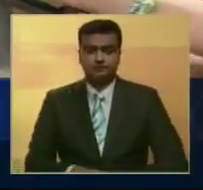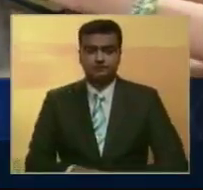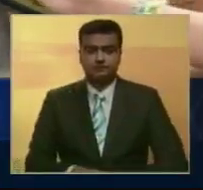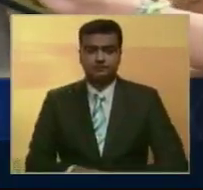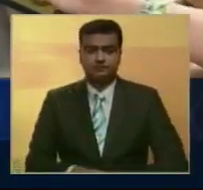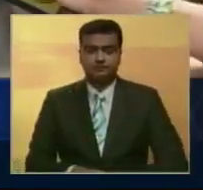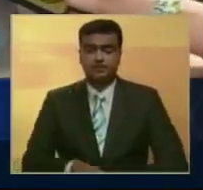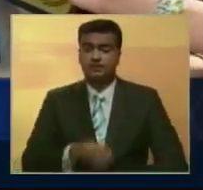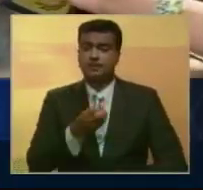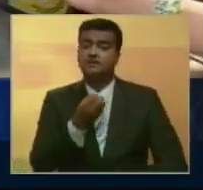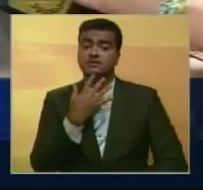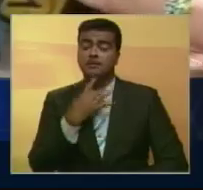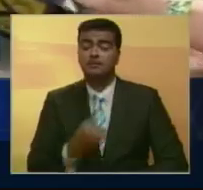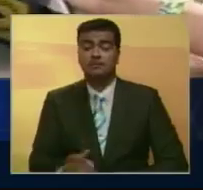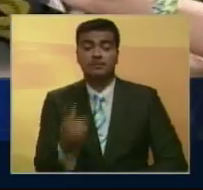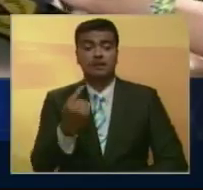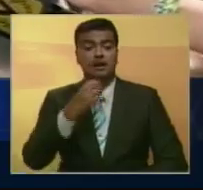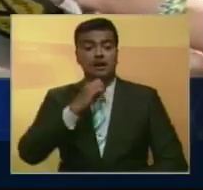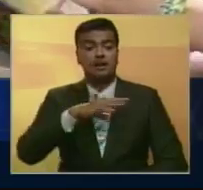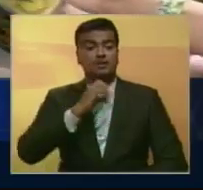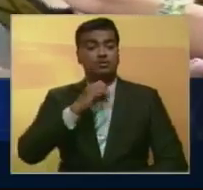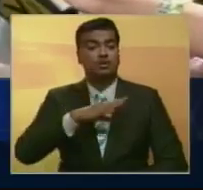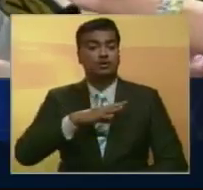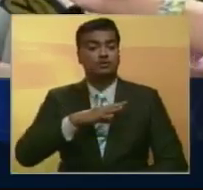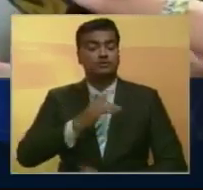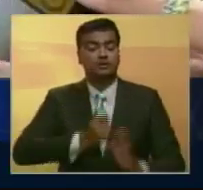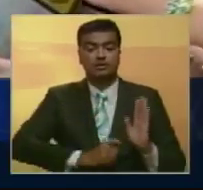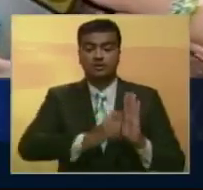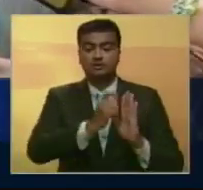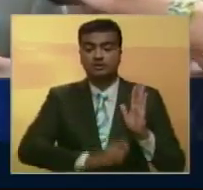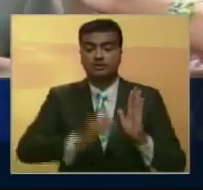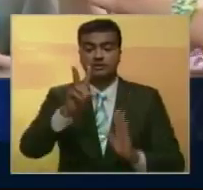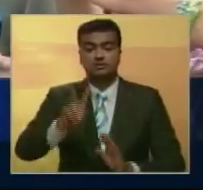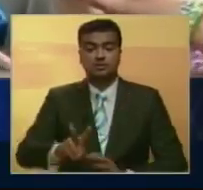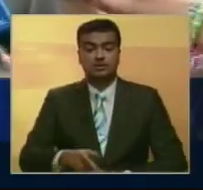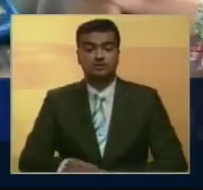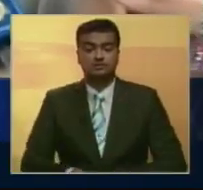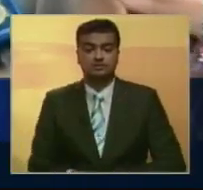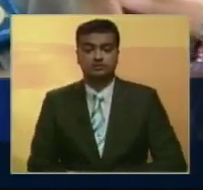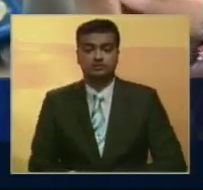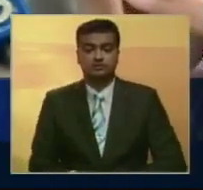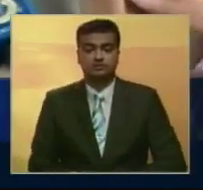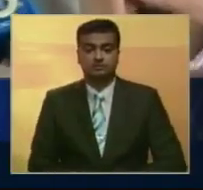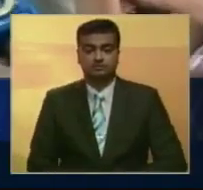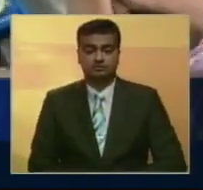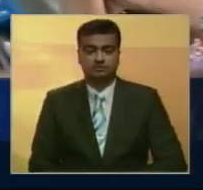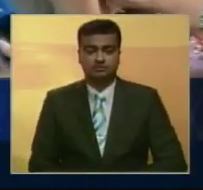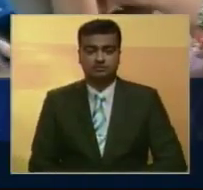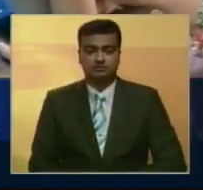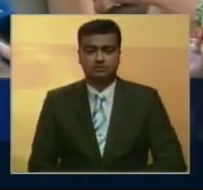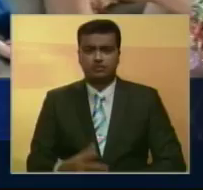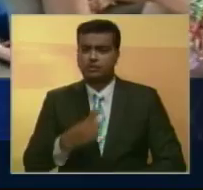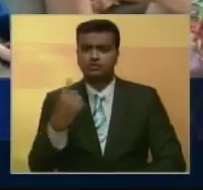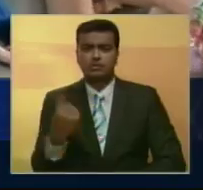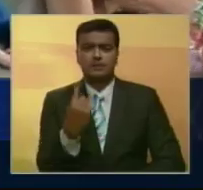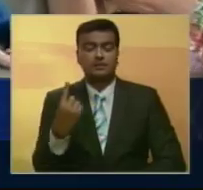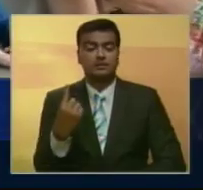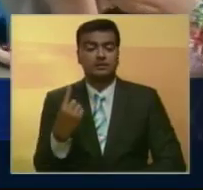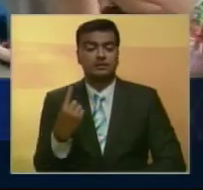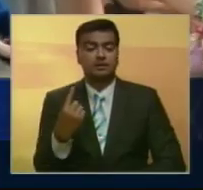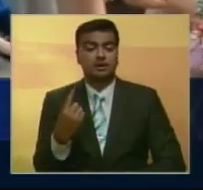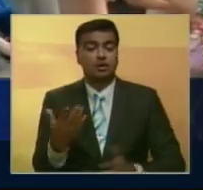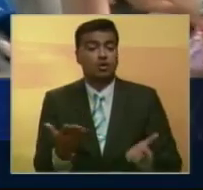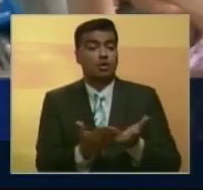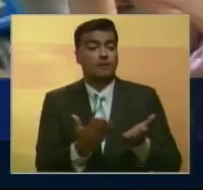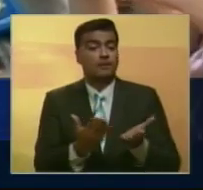Se beneficiarían por primera vez en la historia de las contrataciones colectivas en Venezuela no solamente los docentes, sino los